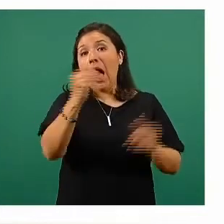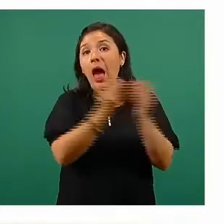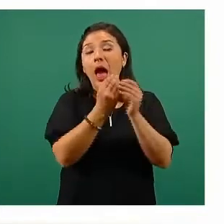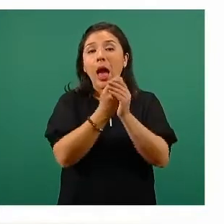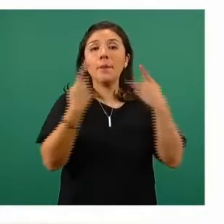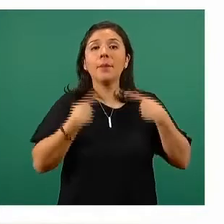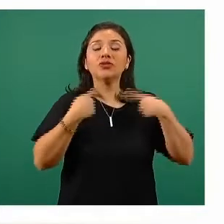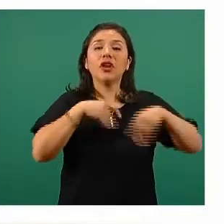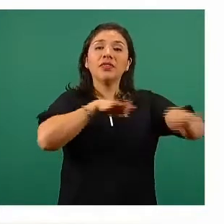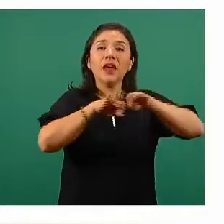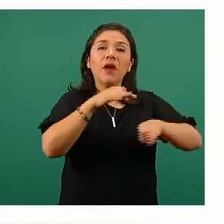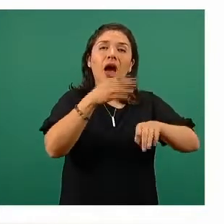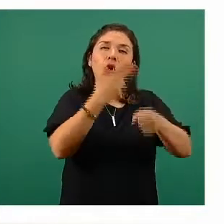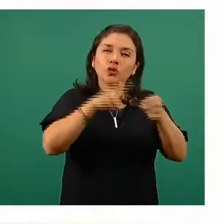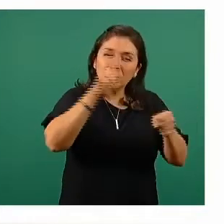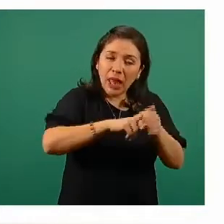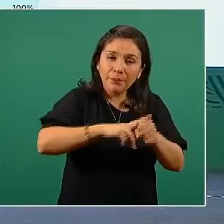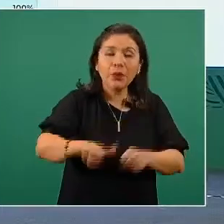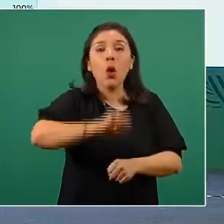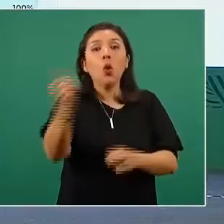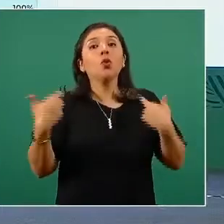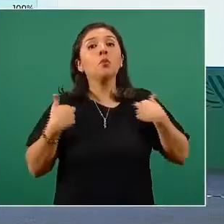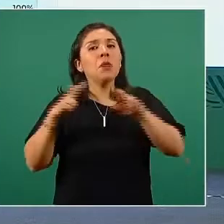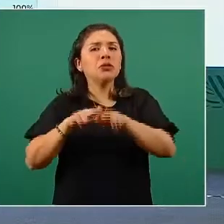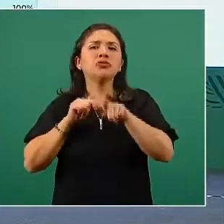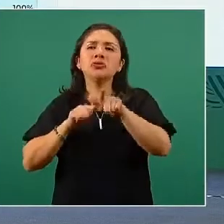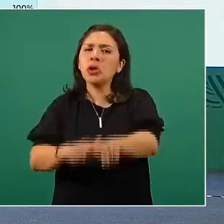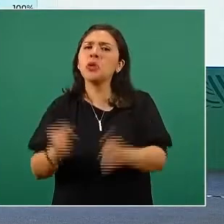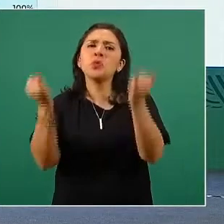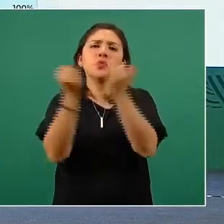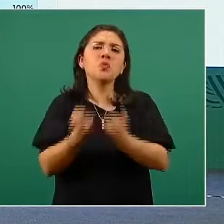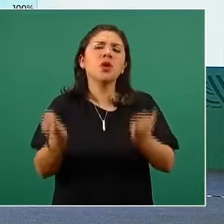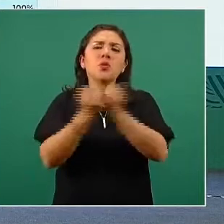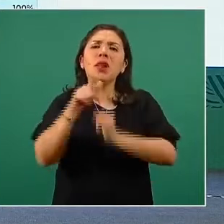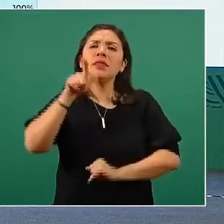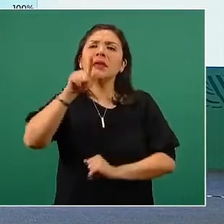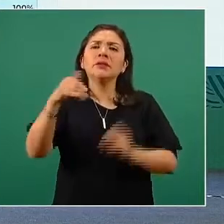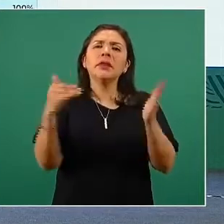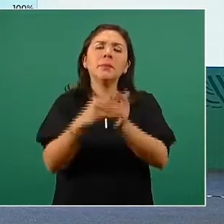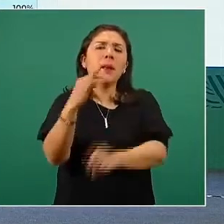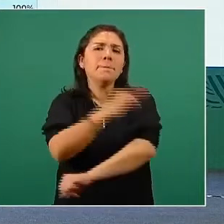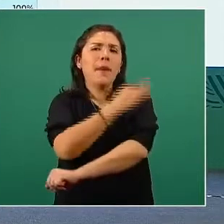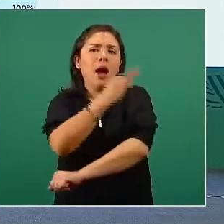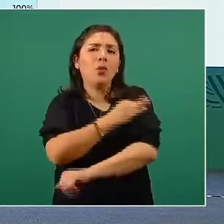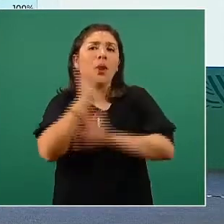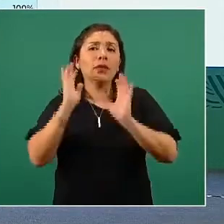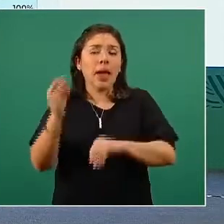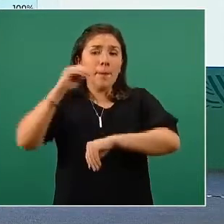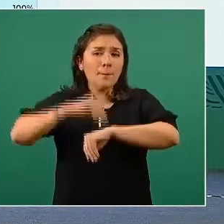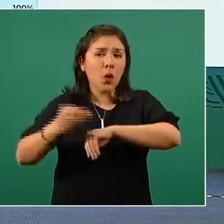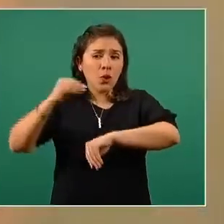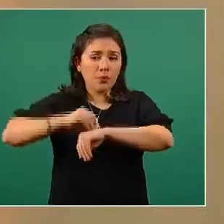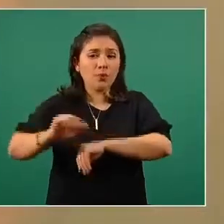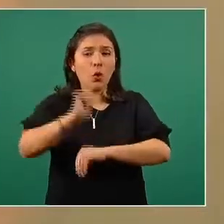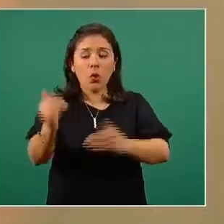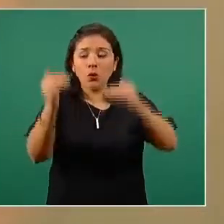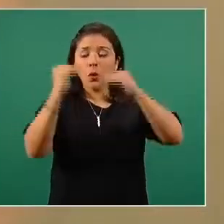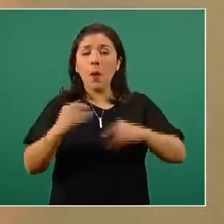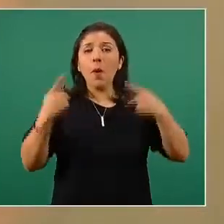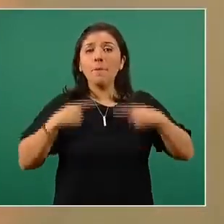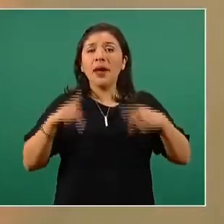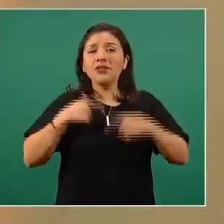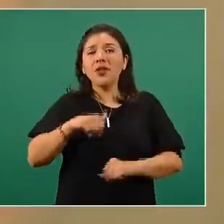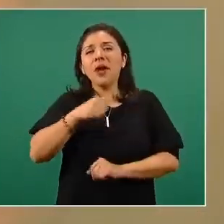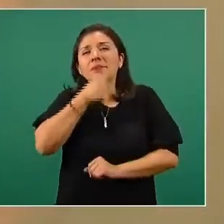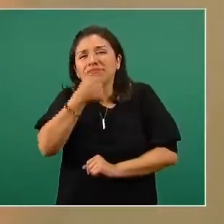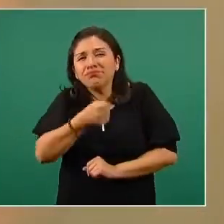salud, con el personal educativo, pues seguimos manteniendo la cifra de arriba de 17,000 dosis aplicadas, y en relación a las personas adultas mayores,